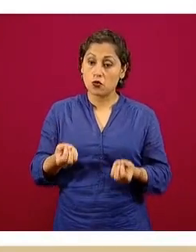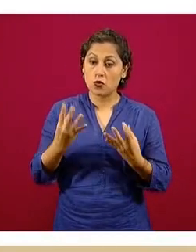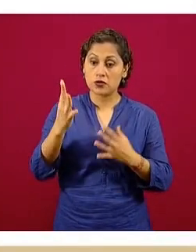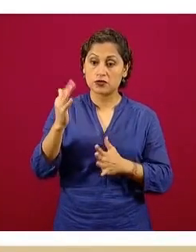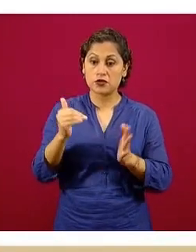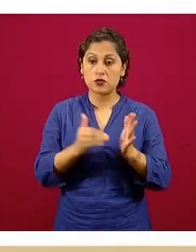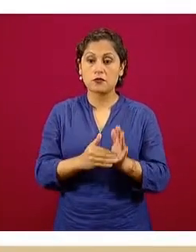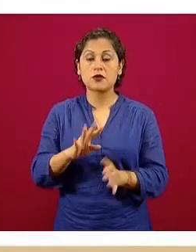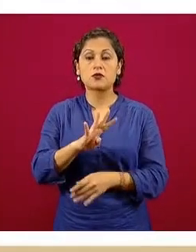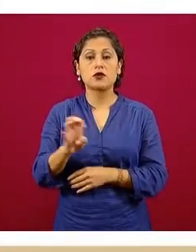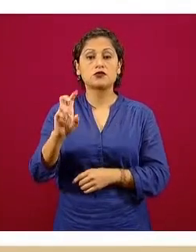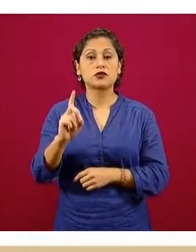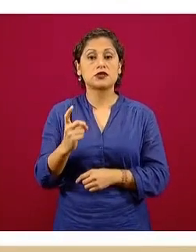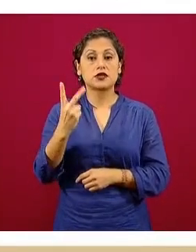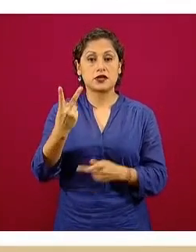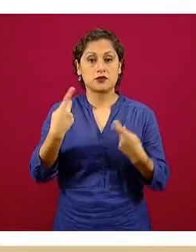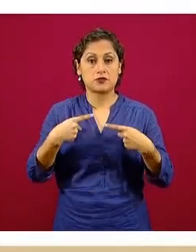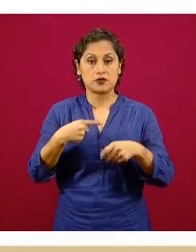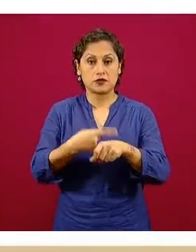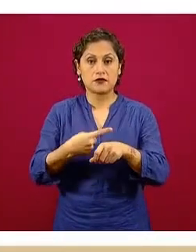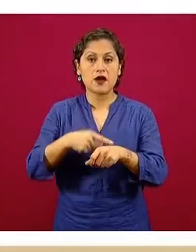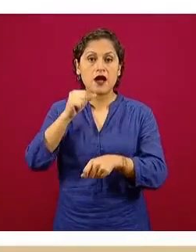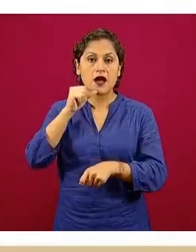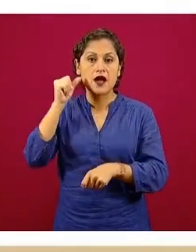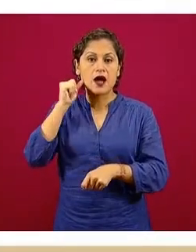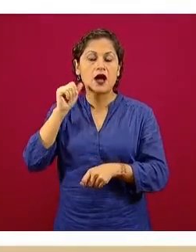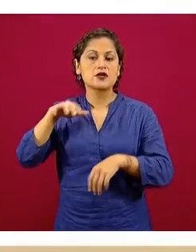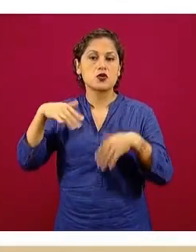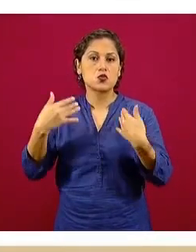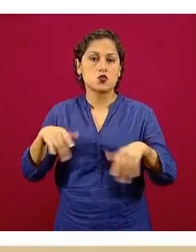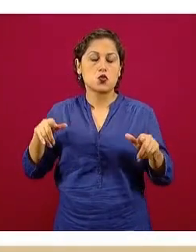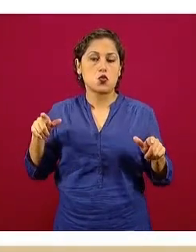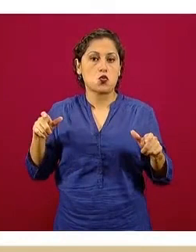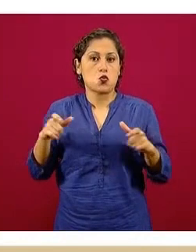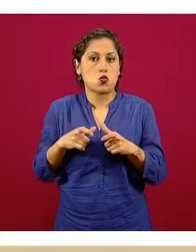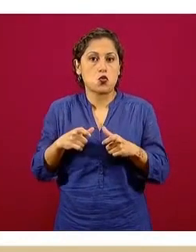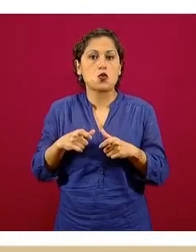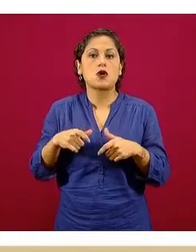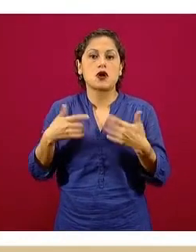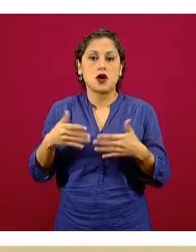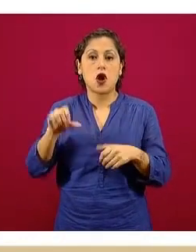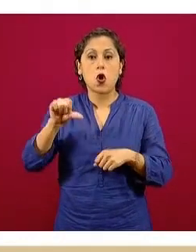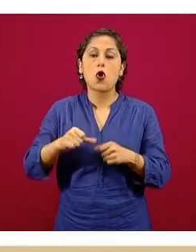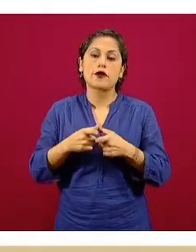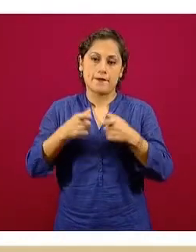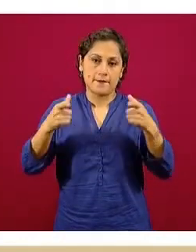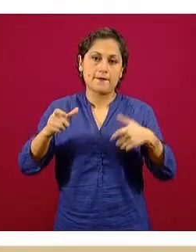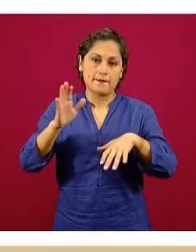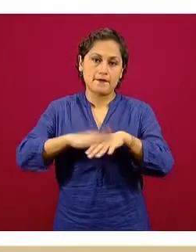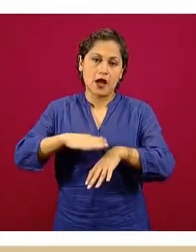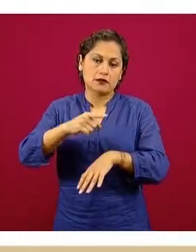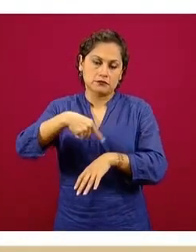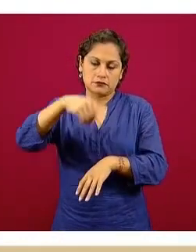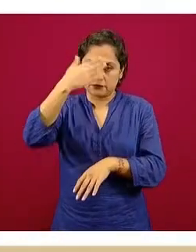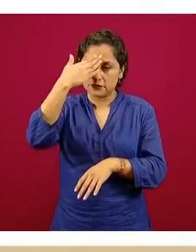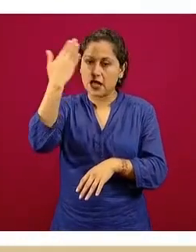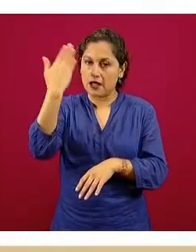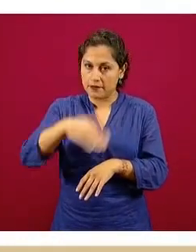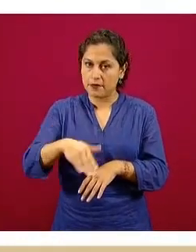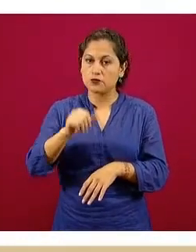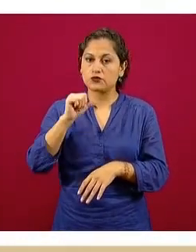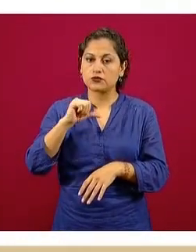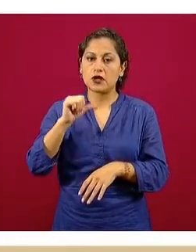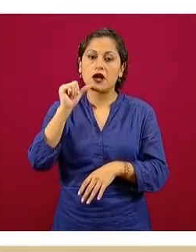5.432 ayer decíamos que habíamos tenido el más bajo y día se incrementa lo estábamos esperando vamos a ver esta semana cómo se